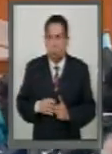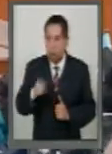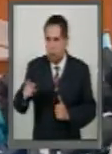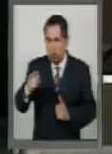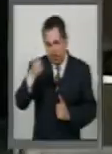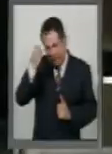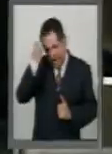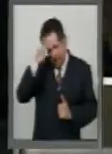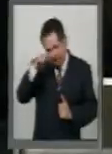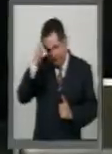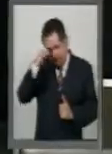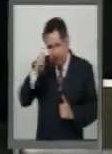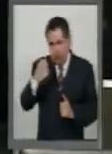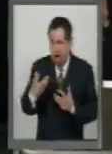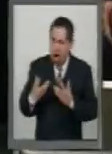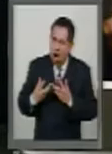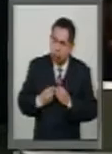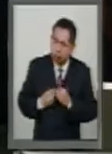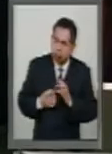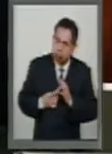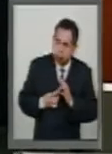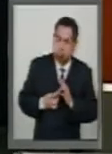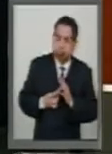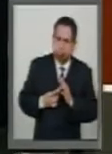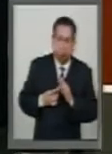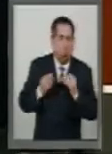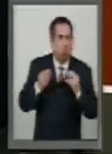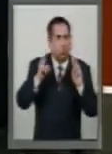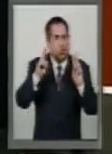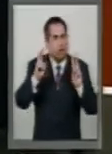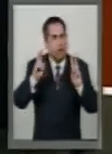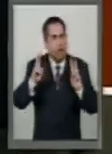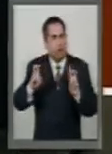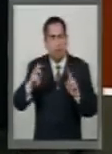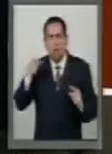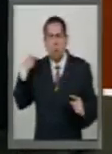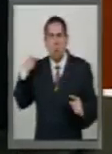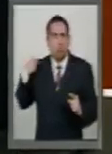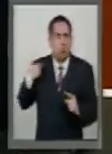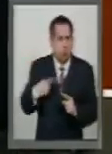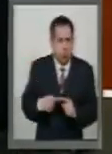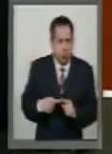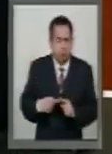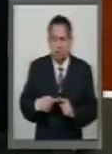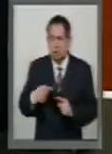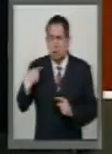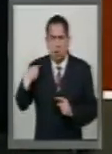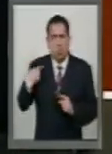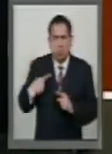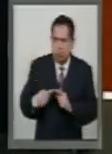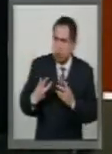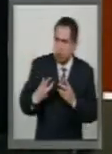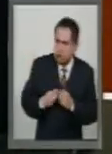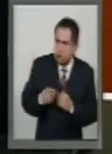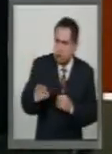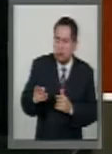experiencia que tuvimos en muchos temas a lo largo de esta legislatura,